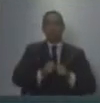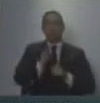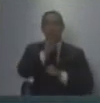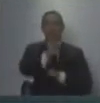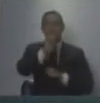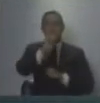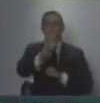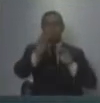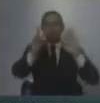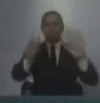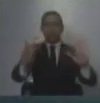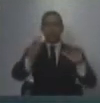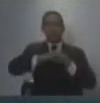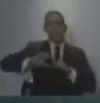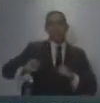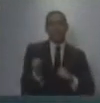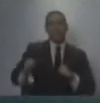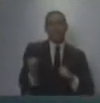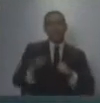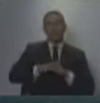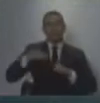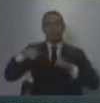por estar incursos en hechos irregulares.